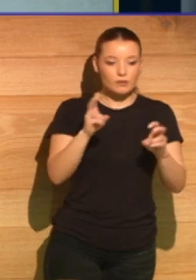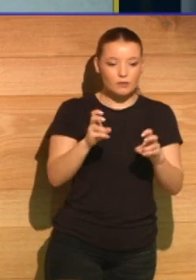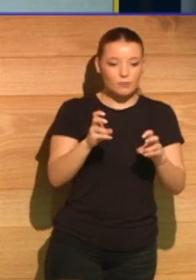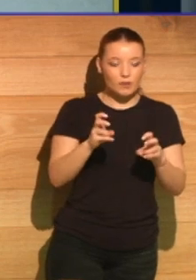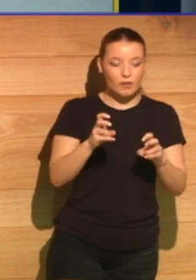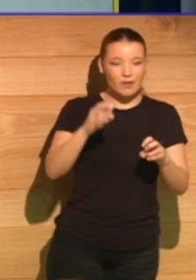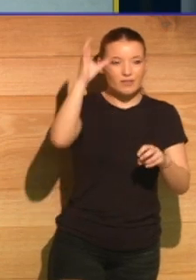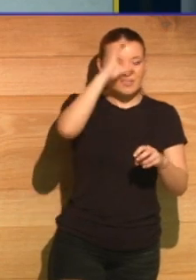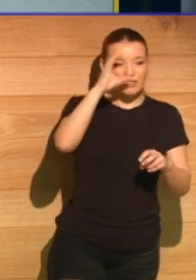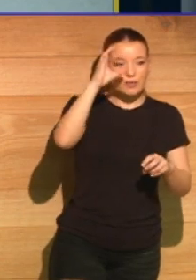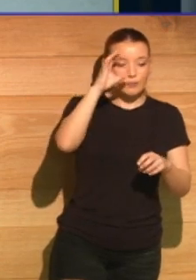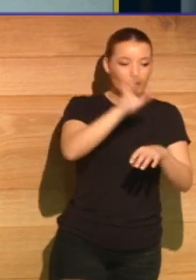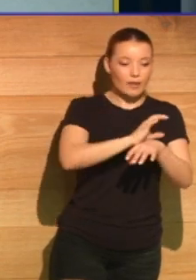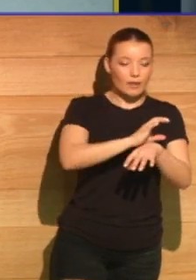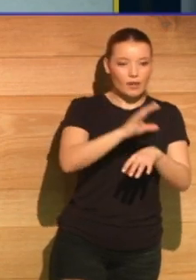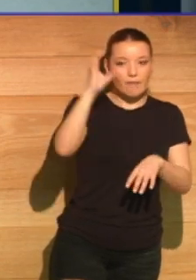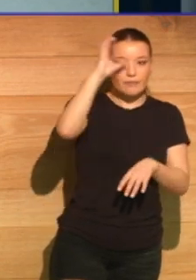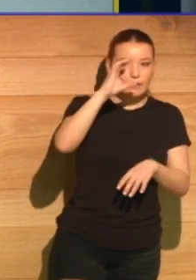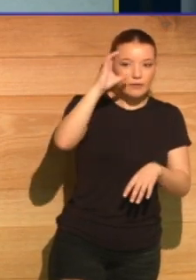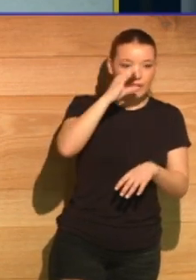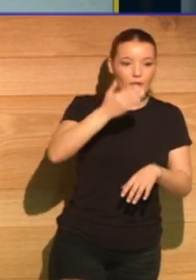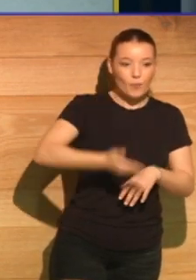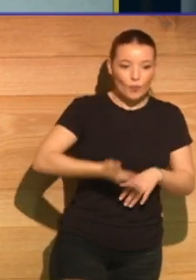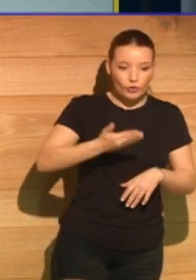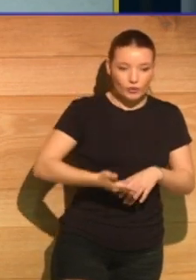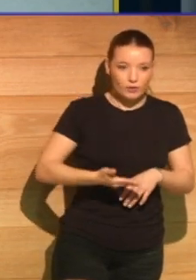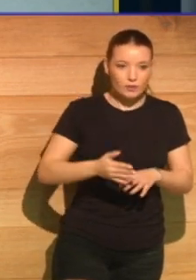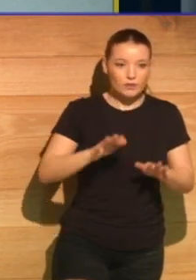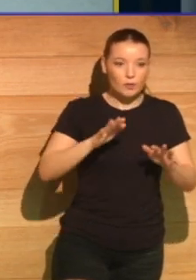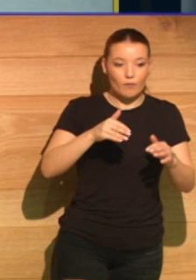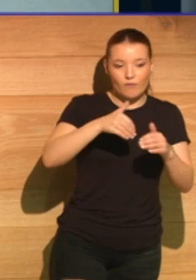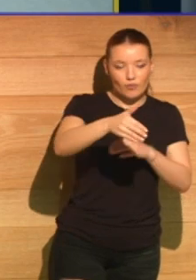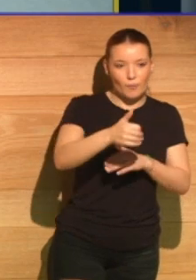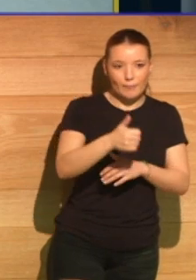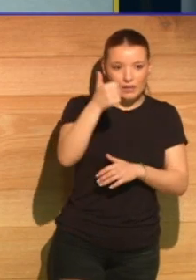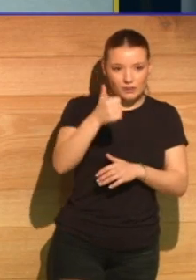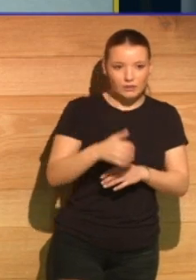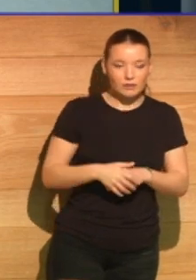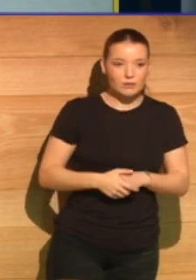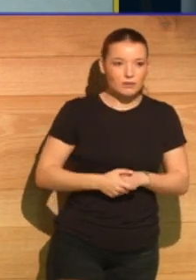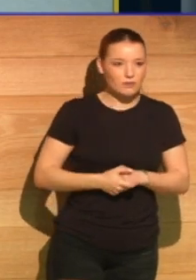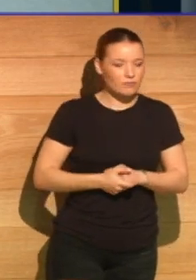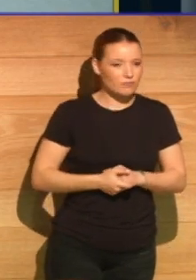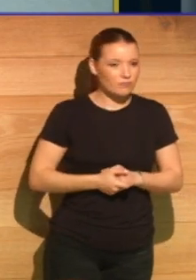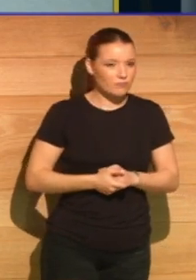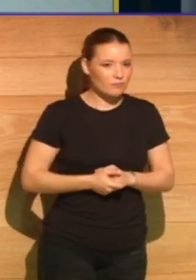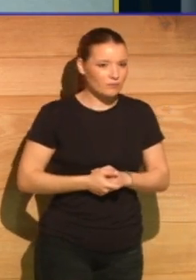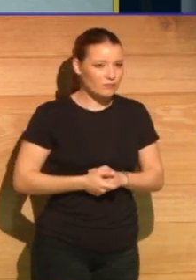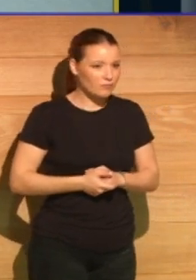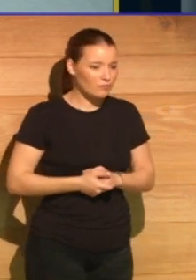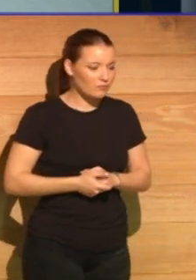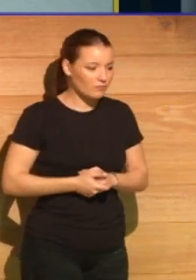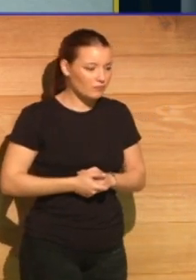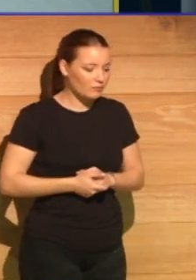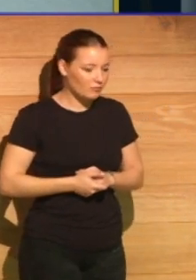es importante y lo va a ser más en el desarrollo de la técnica y lo que esto va a ayudar luego a la humanidad. Lo estamos